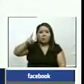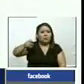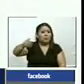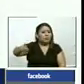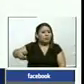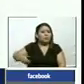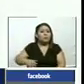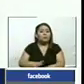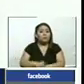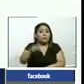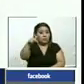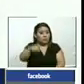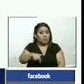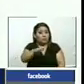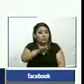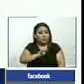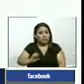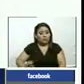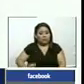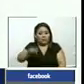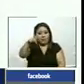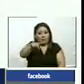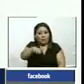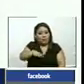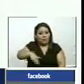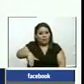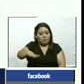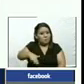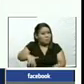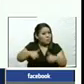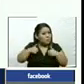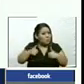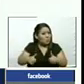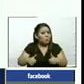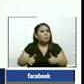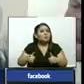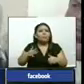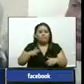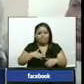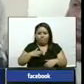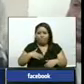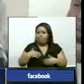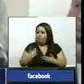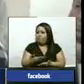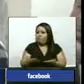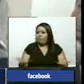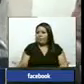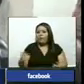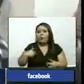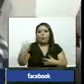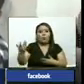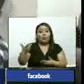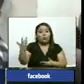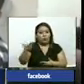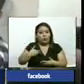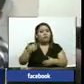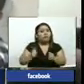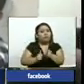país es privilegiado por la zona donde se encuentra y hay un potencial enorme. Tenemos la ventaja que recibimos el